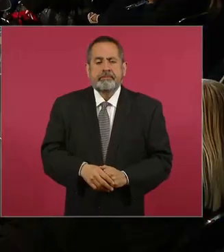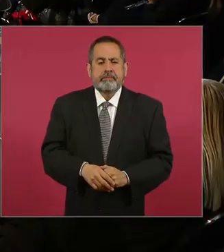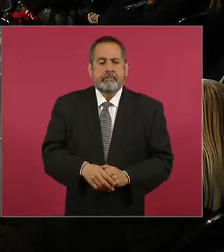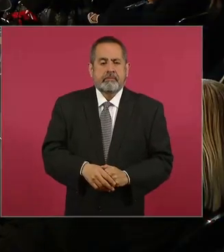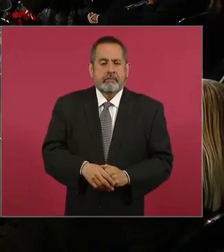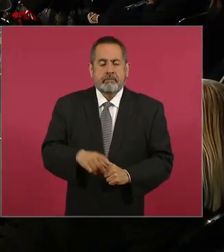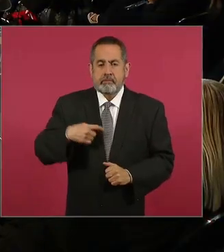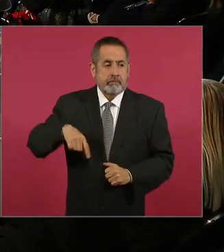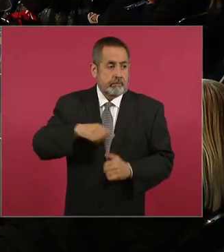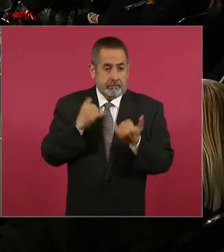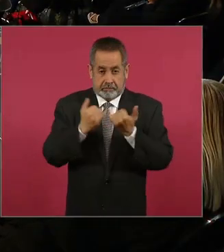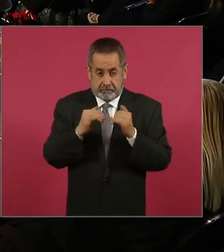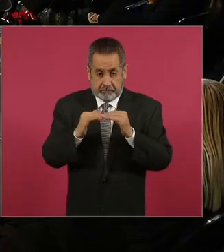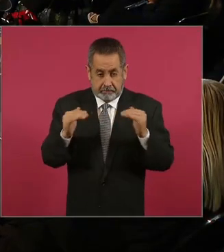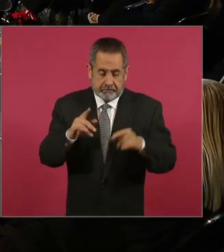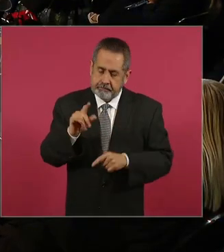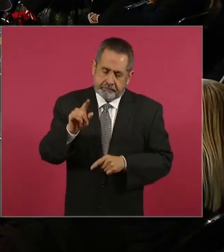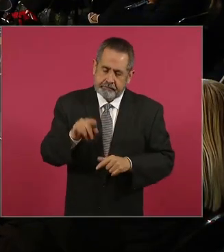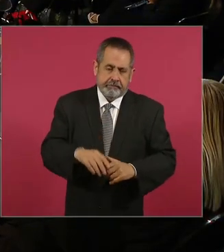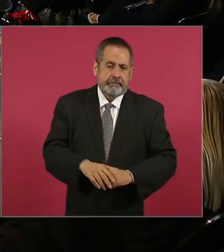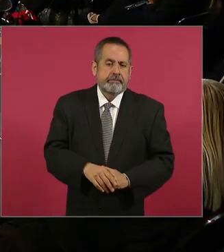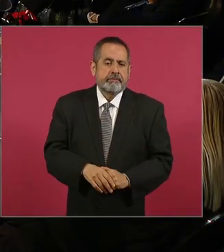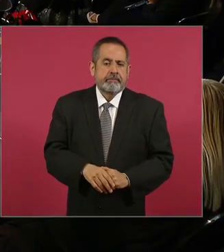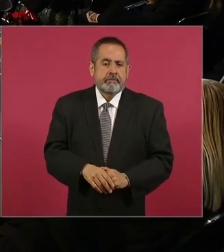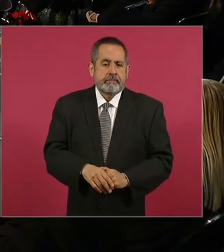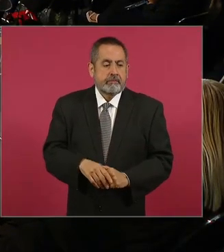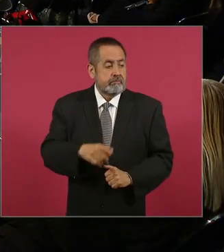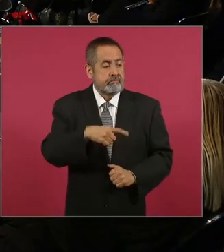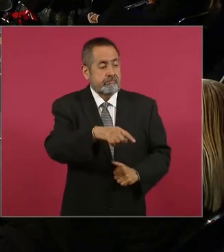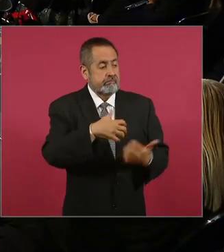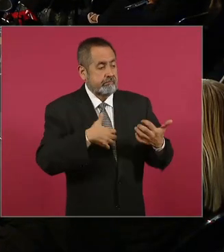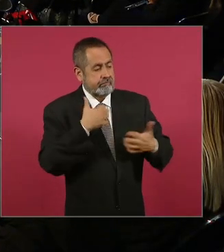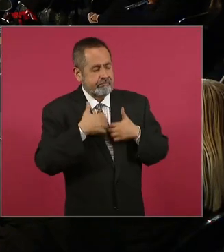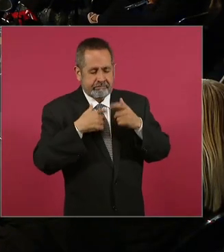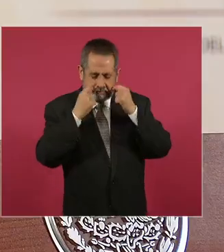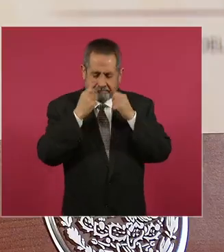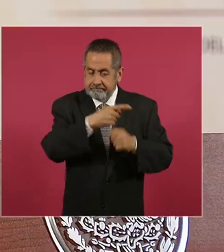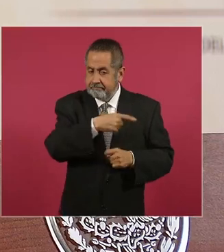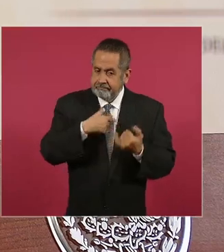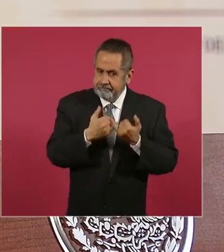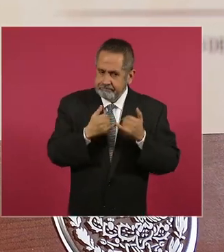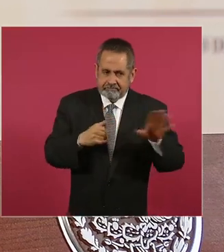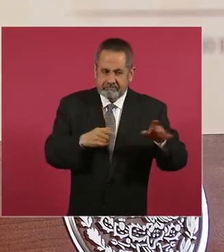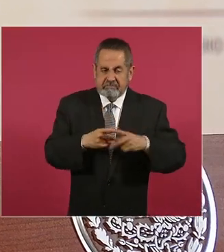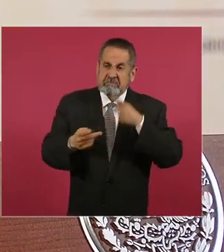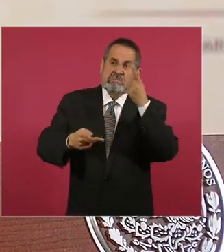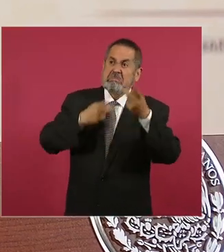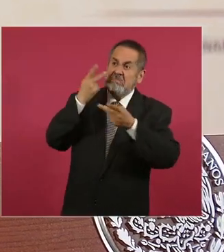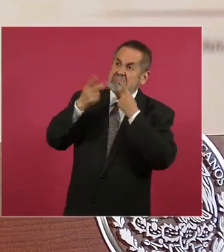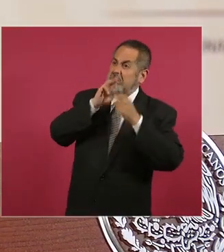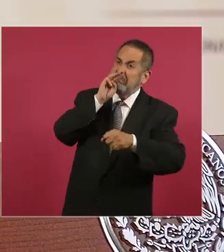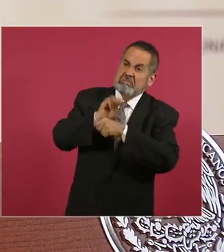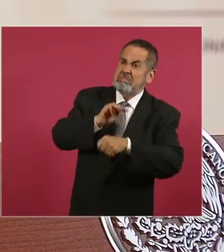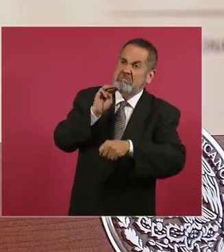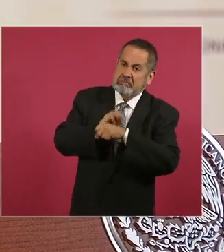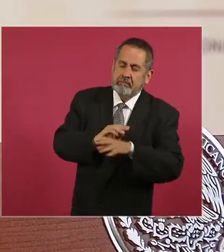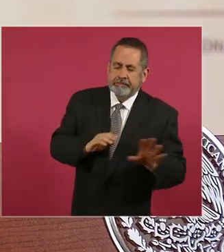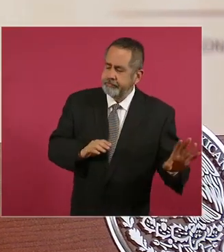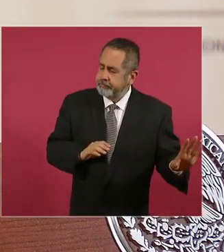No somos iguales, aunque se enojen y echen madres, pero no somos